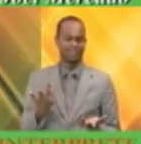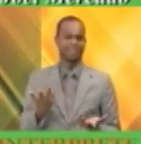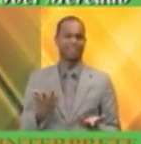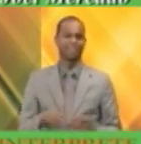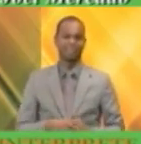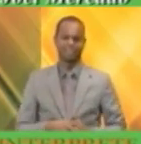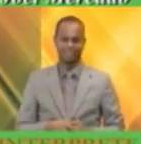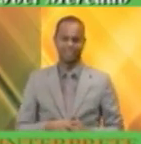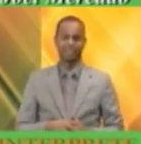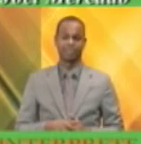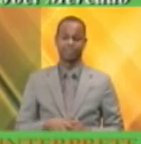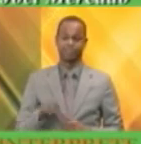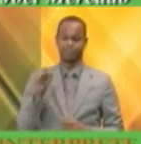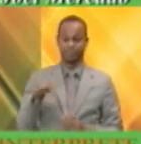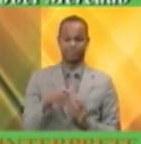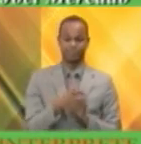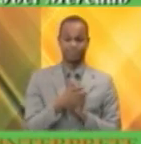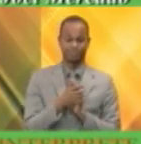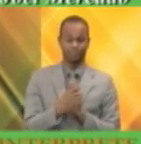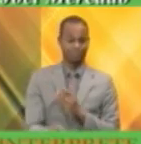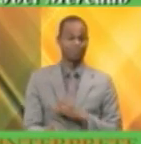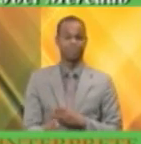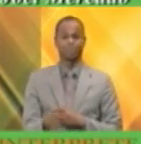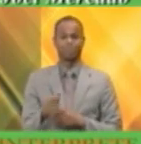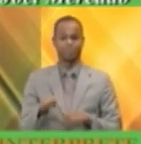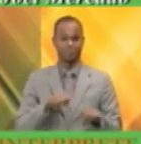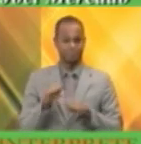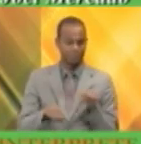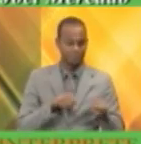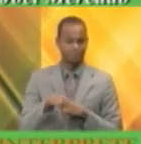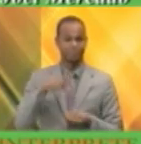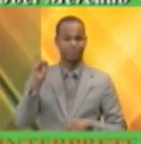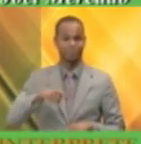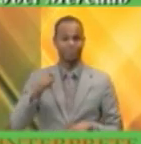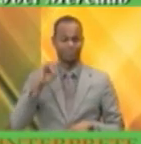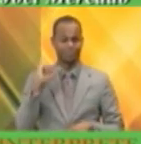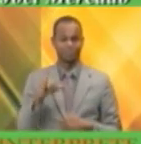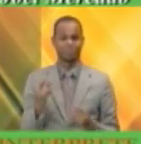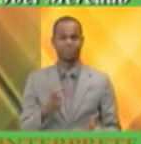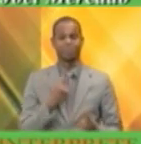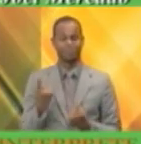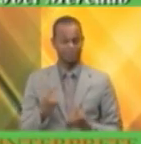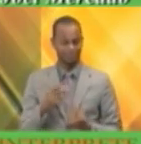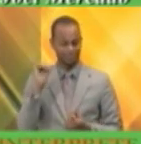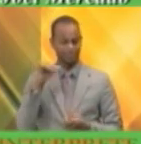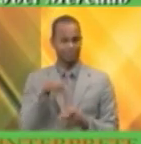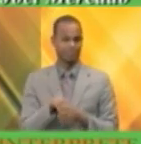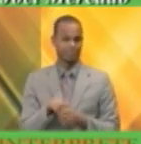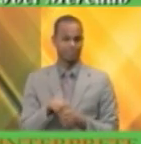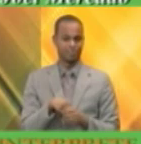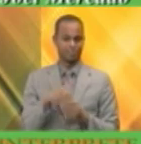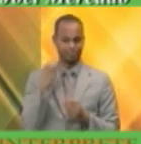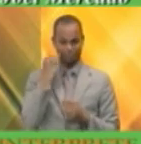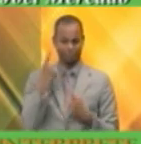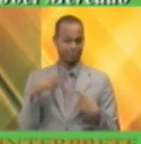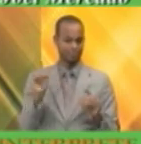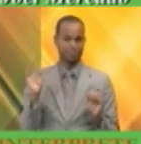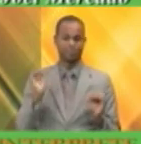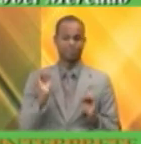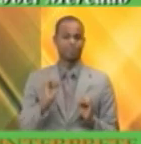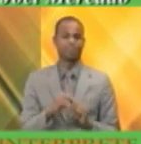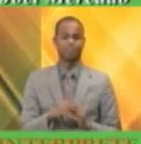Y es un atleta con nivel. Es un ciclista que necesita ese evento. Si no la conseguimos, ya